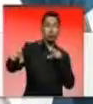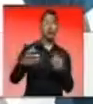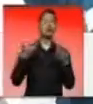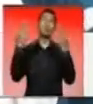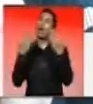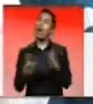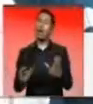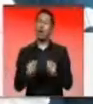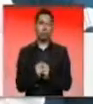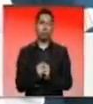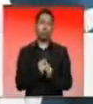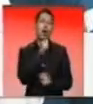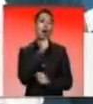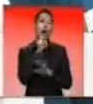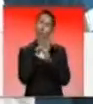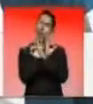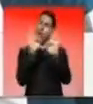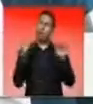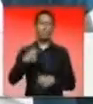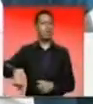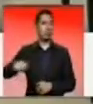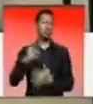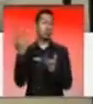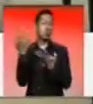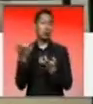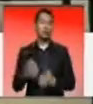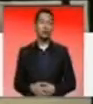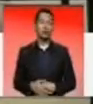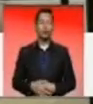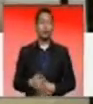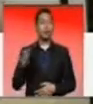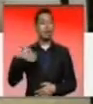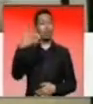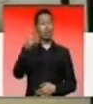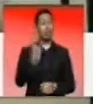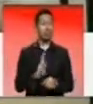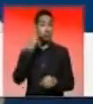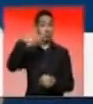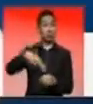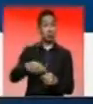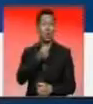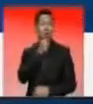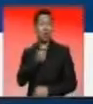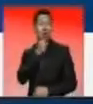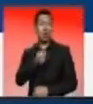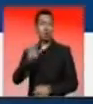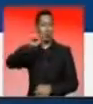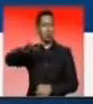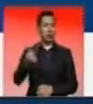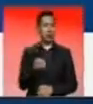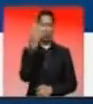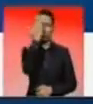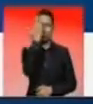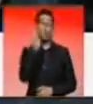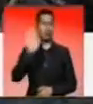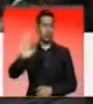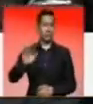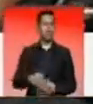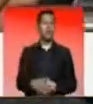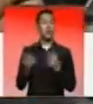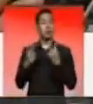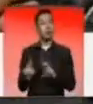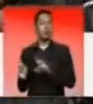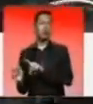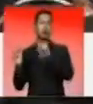fin agua potable como siempre lo merecieron. Luego participó de una entrevista para un canal de televisión local y después se